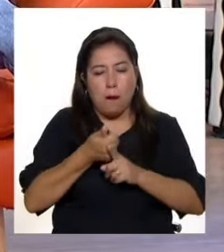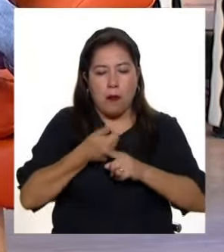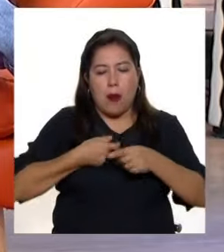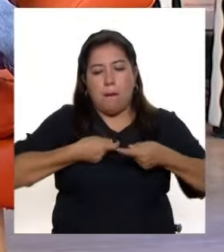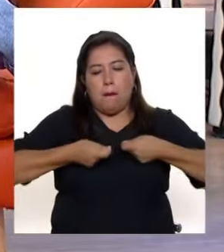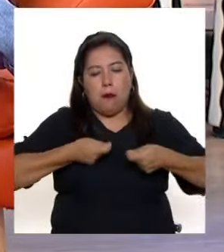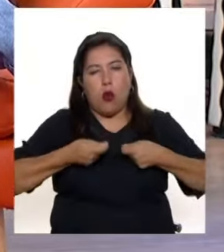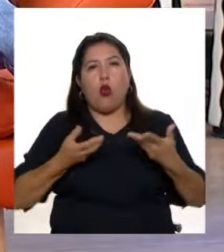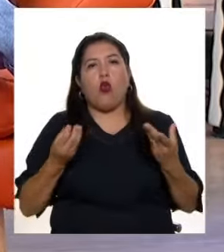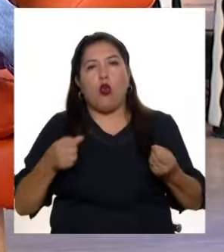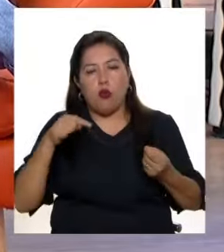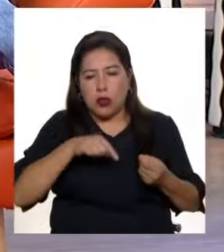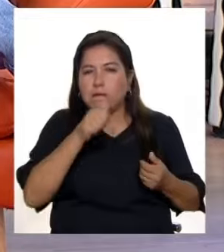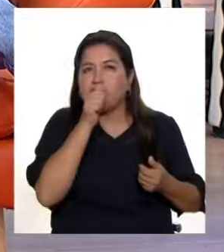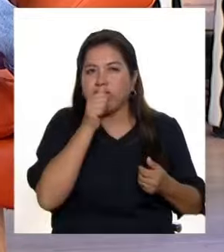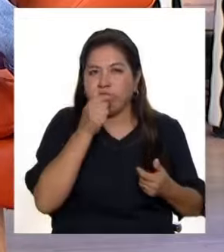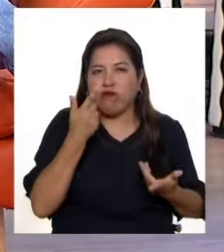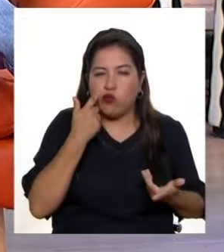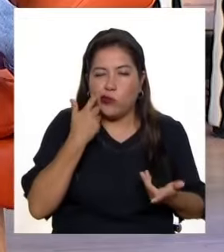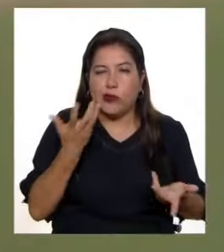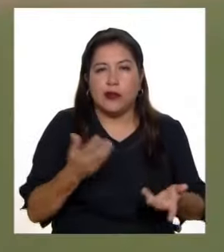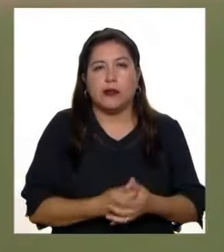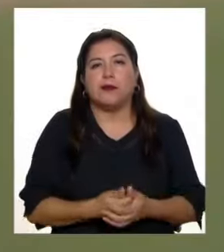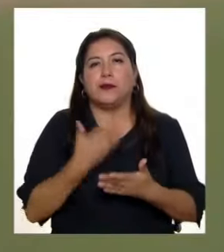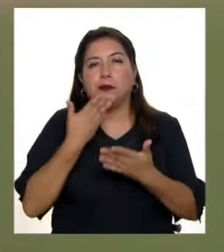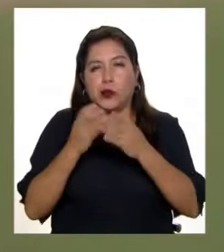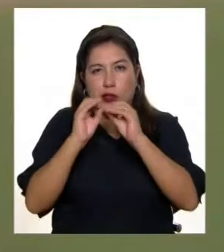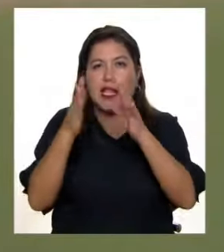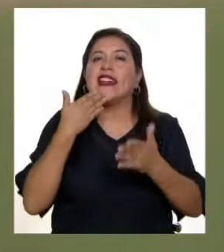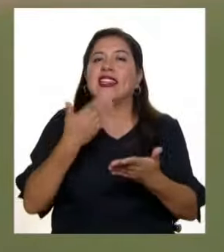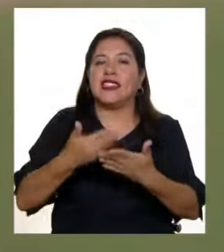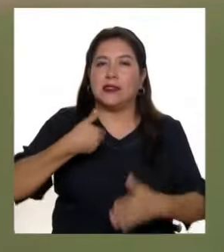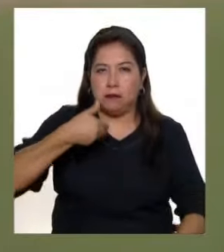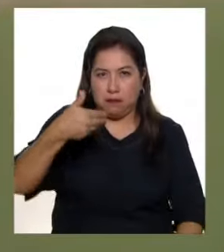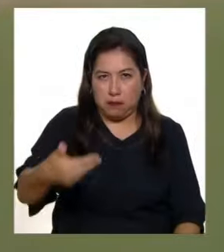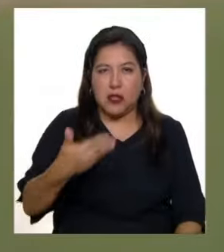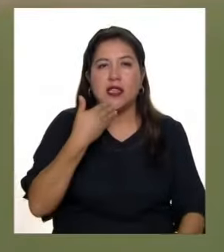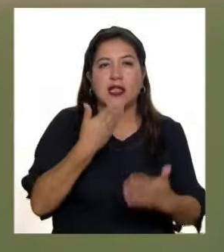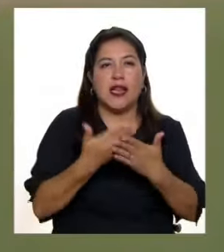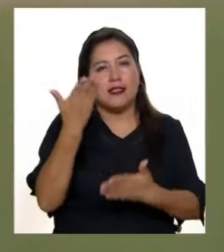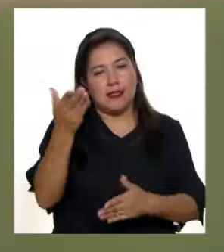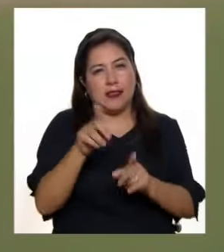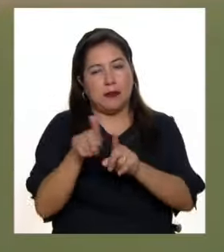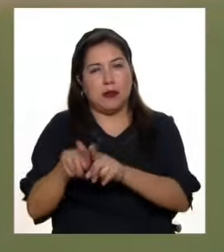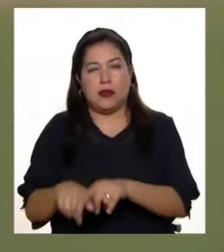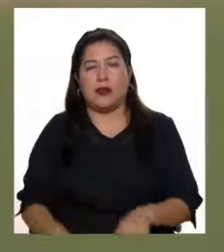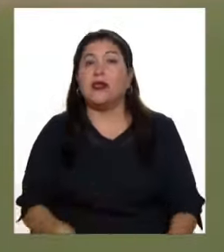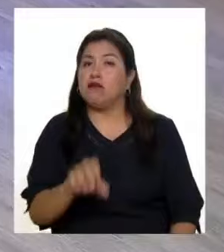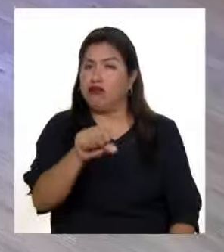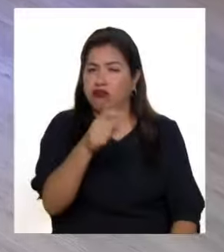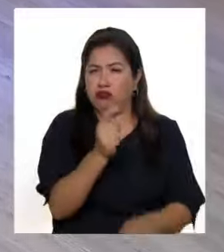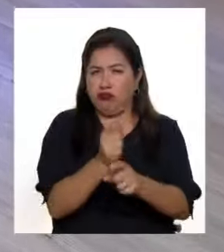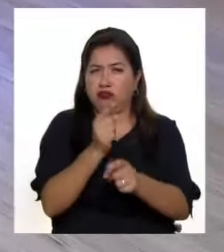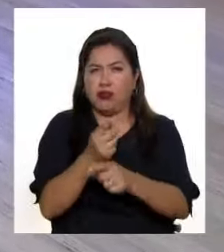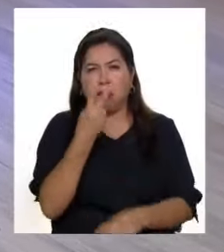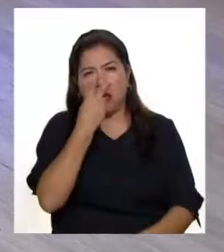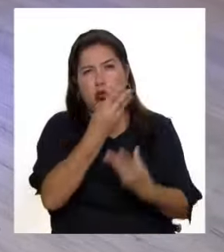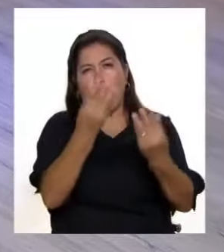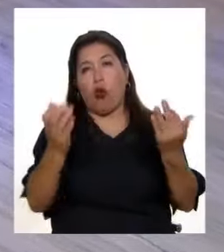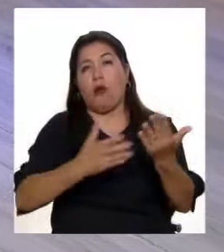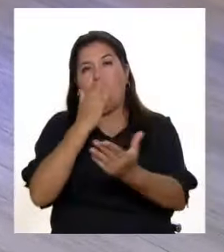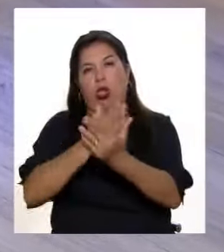como la prostatitis. Doctor Medina, muy buenos días. Gracias por la invitación, doctor Tejada, Christopher, un gusto. Buenos días. Bueno, sí, es un problema muy frecuente,